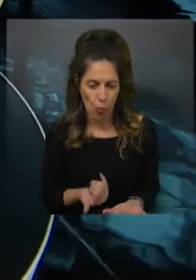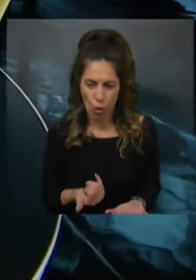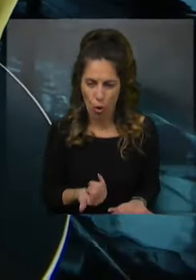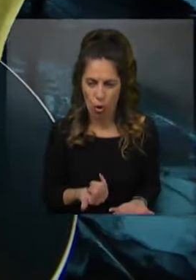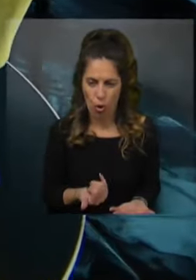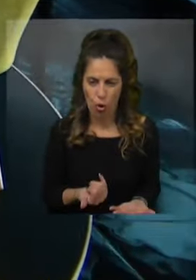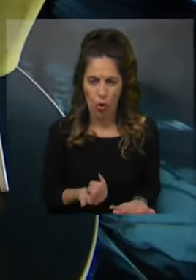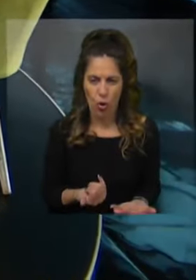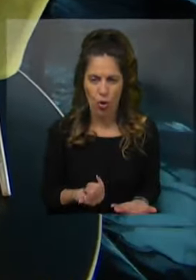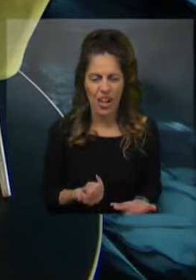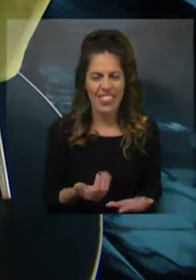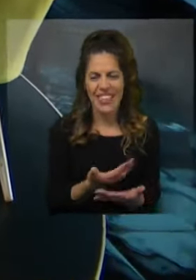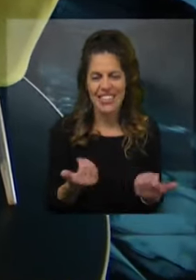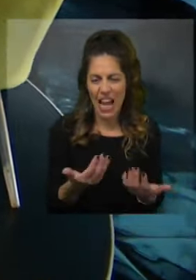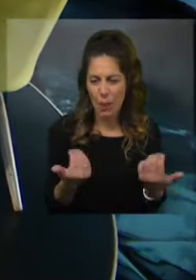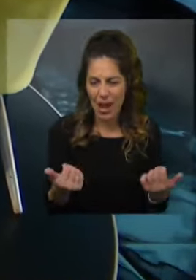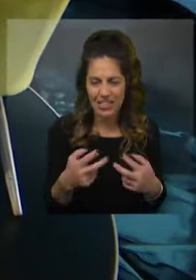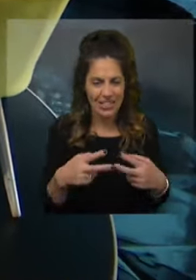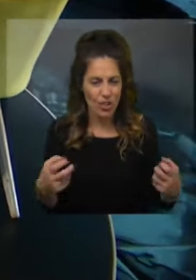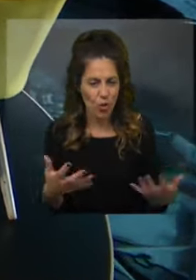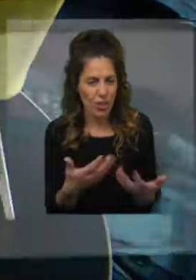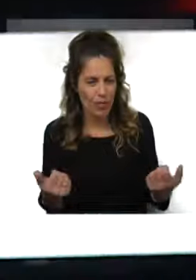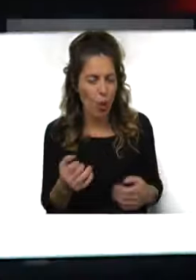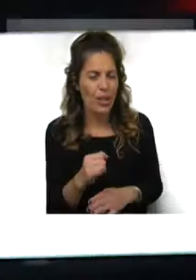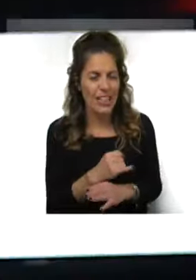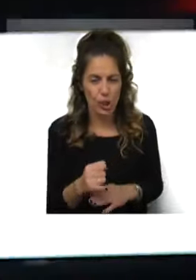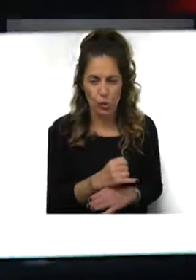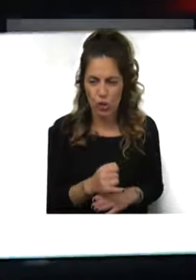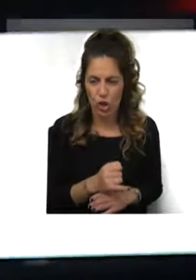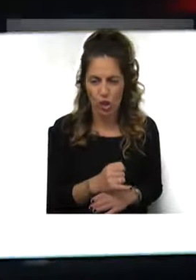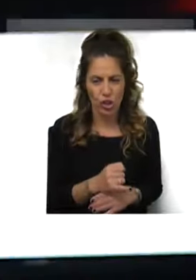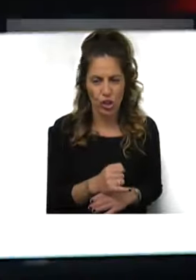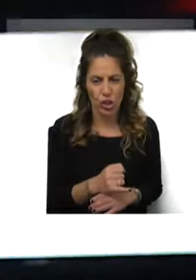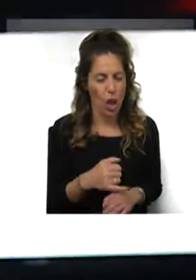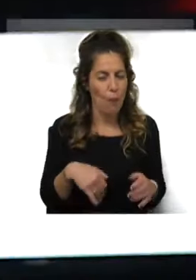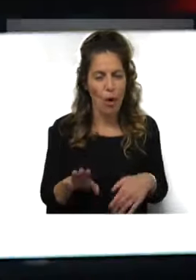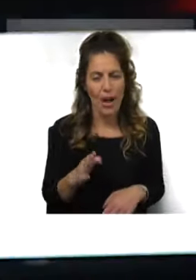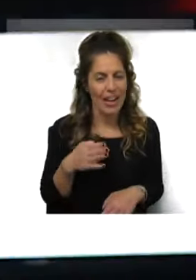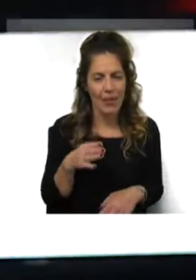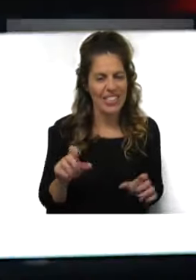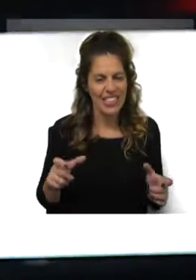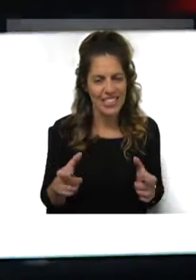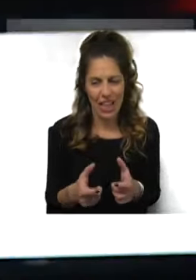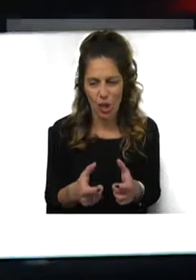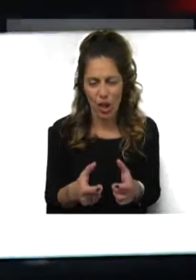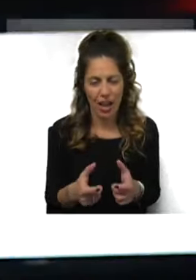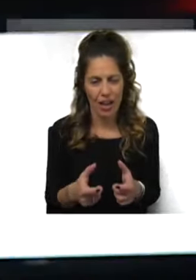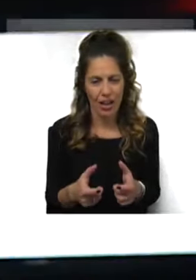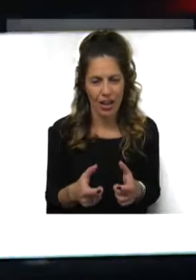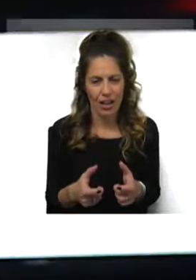desestructurar y desarmas eh una institución que por más que vos vayas achicando la no